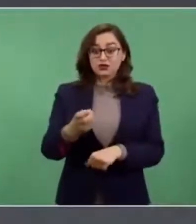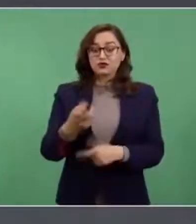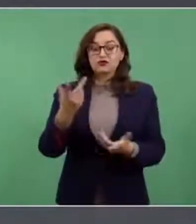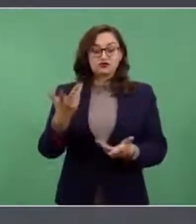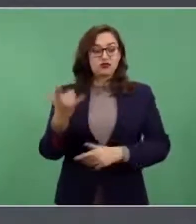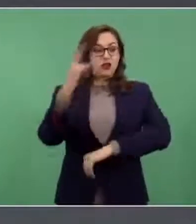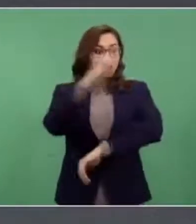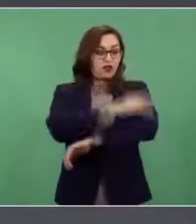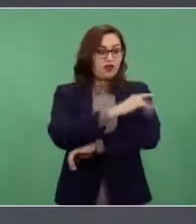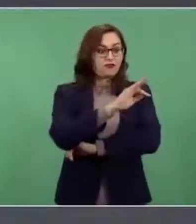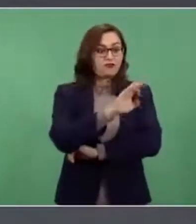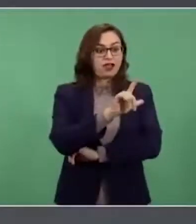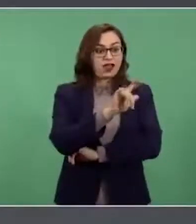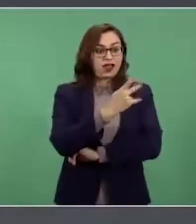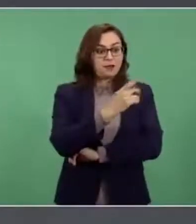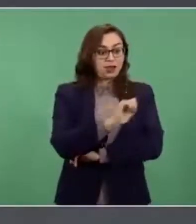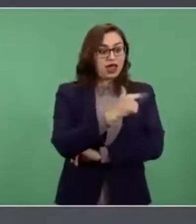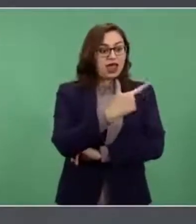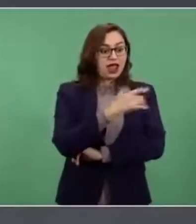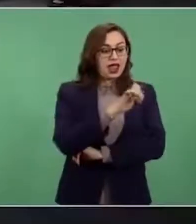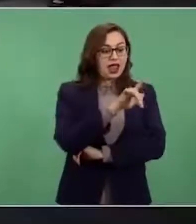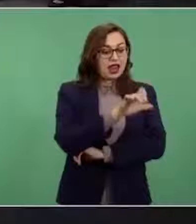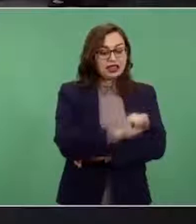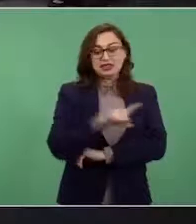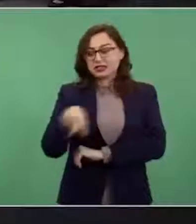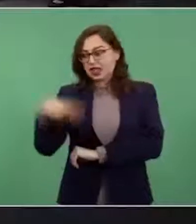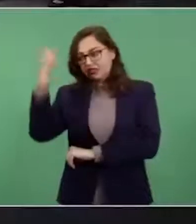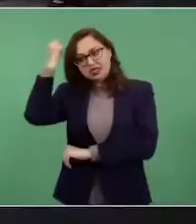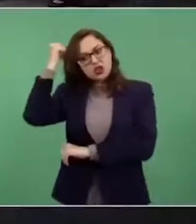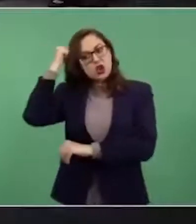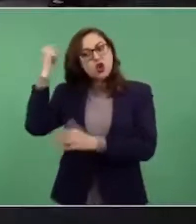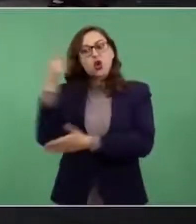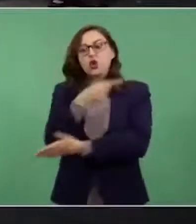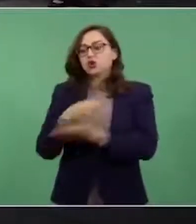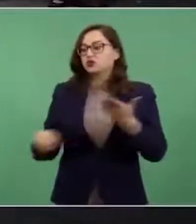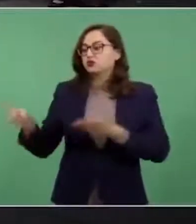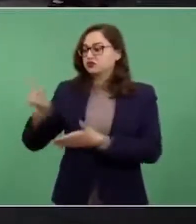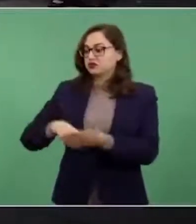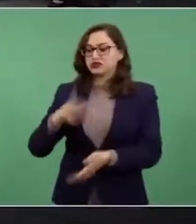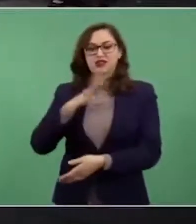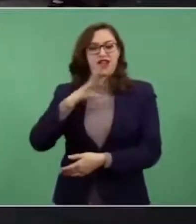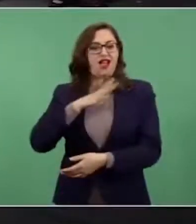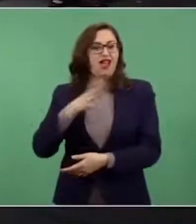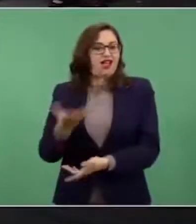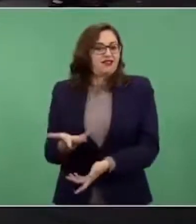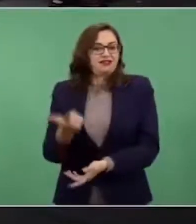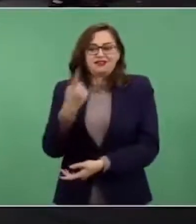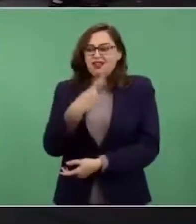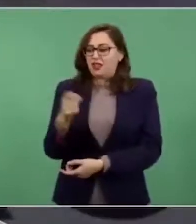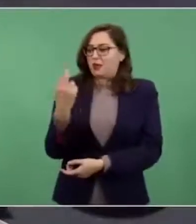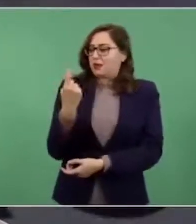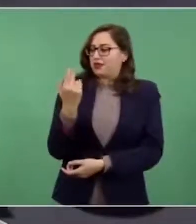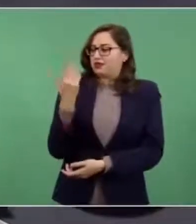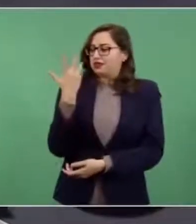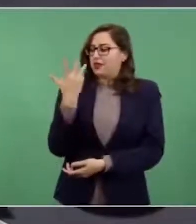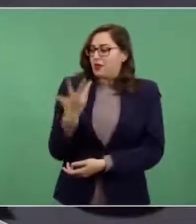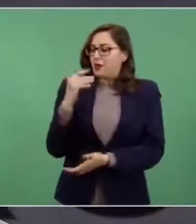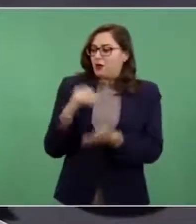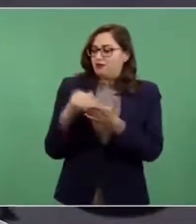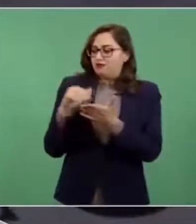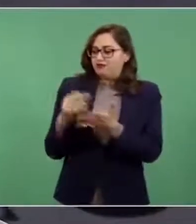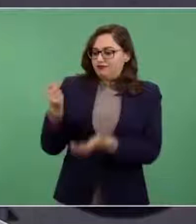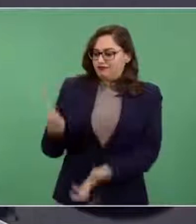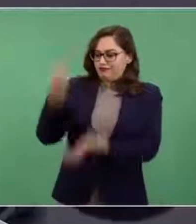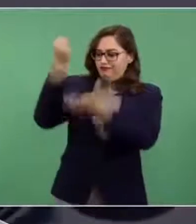Felipe Ángeles y cancelar el de Texcoco, nos estamos ahorrando 125,000 millones de pesos. Es